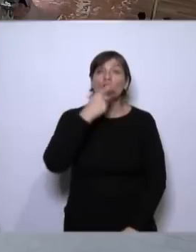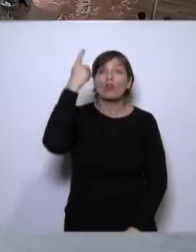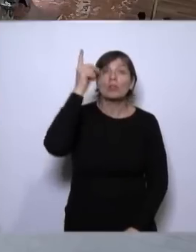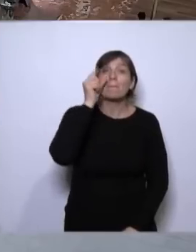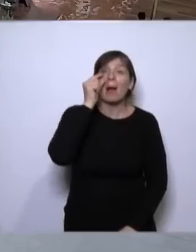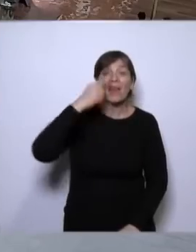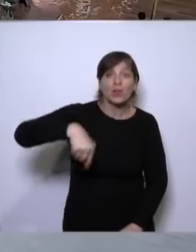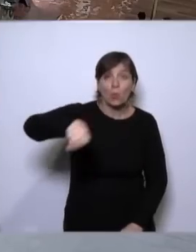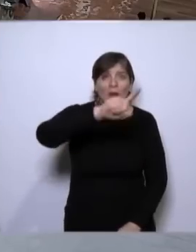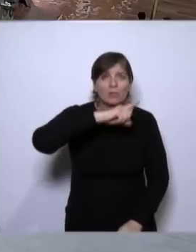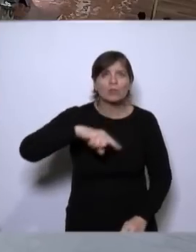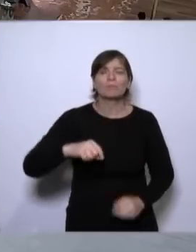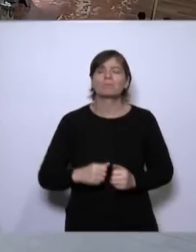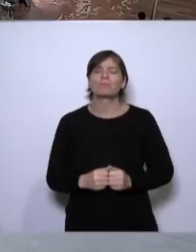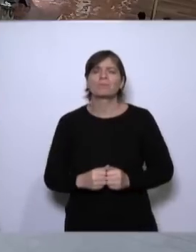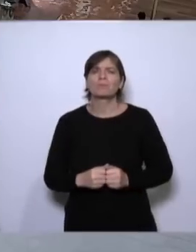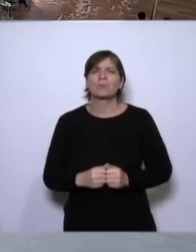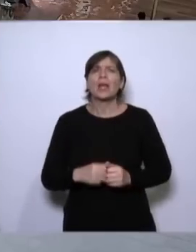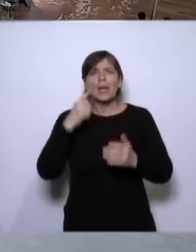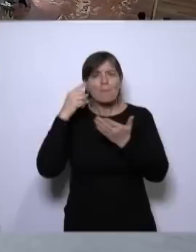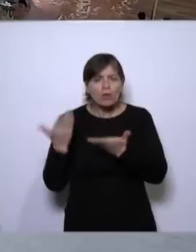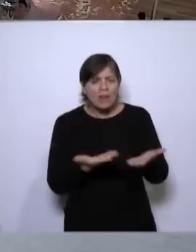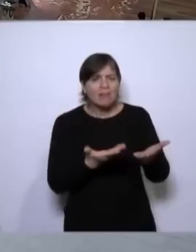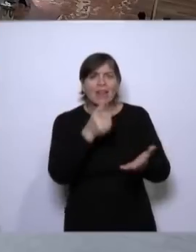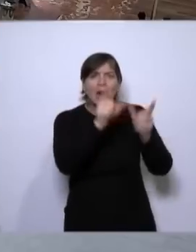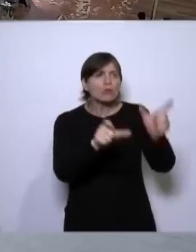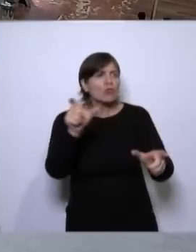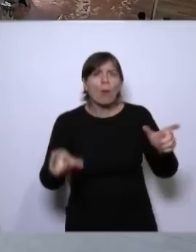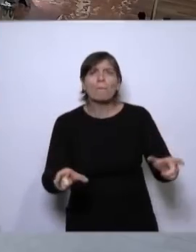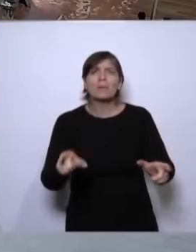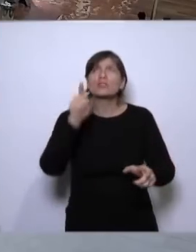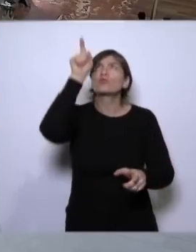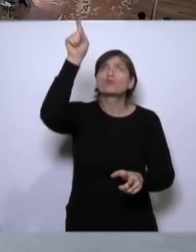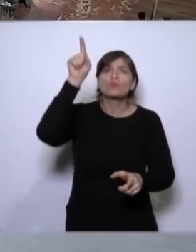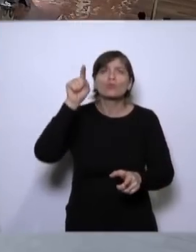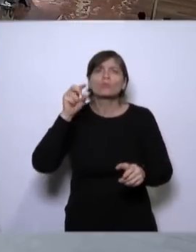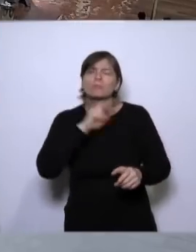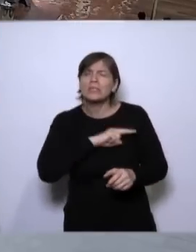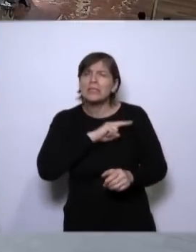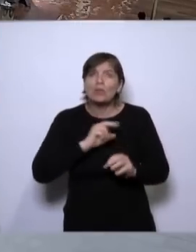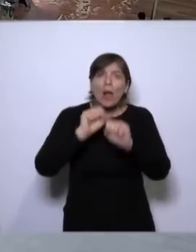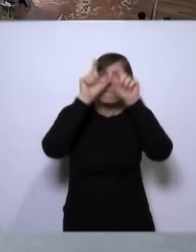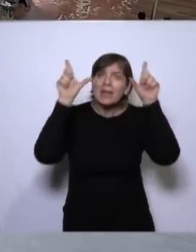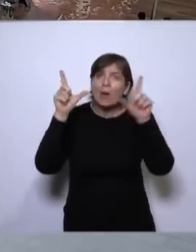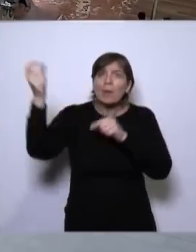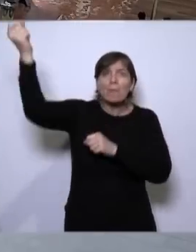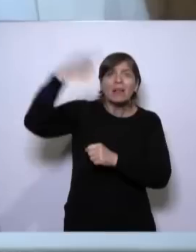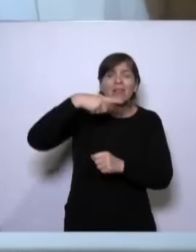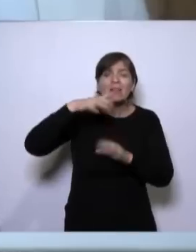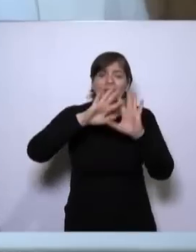Dios y Padre nuestro, que revelaste a los hombres tu misterio admirable al enviar al